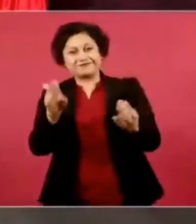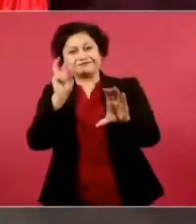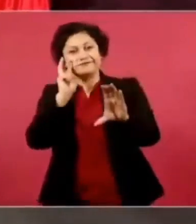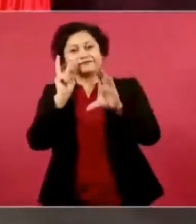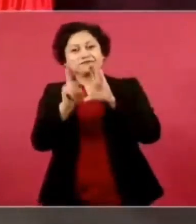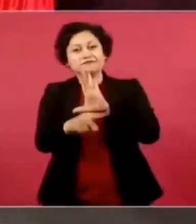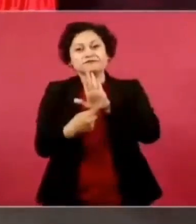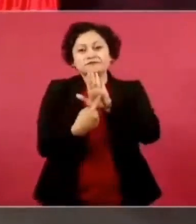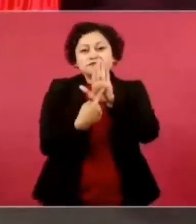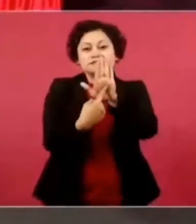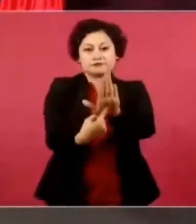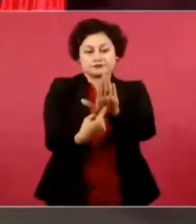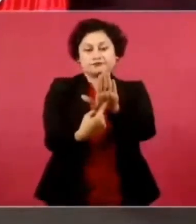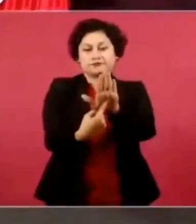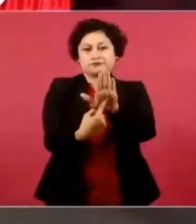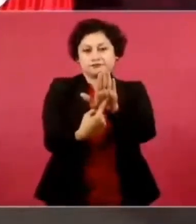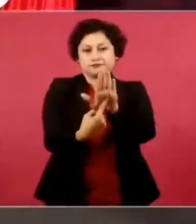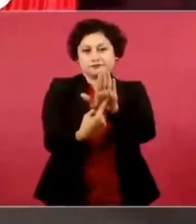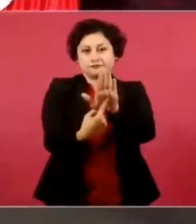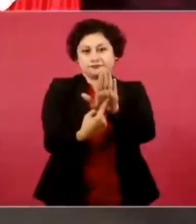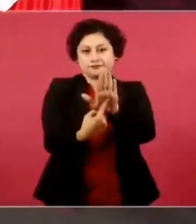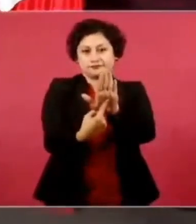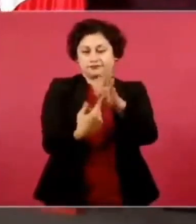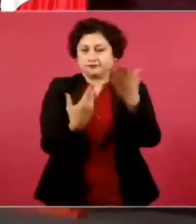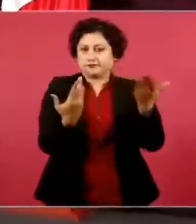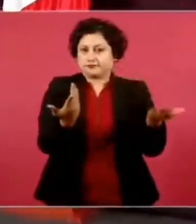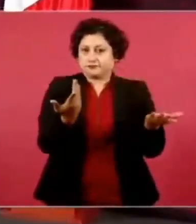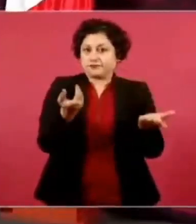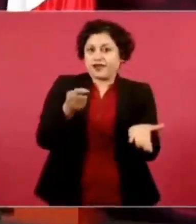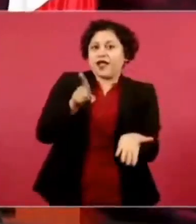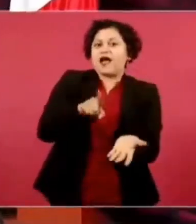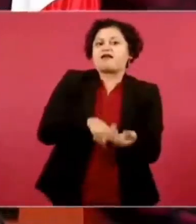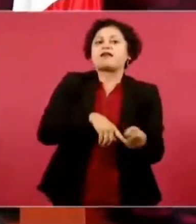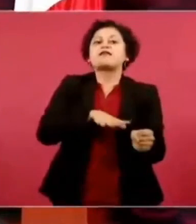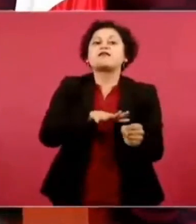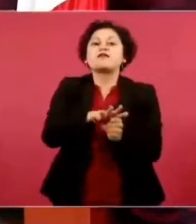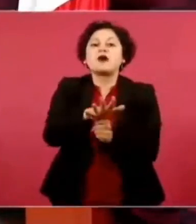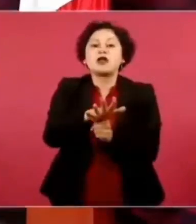es una regla de oro de la democracia,